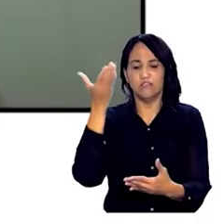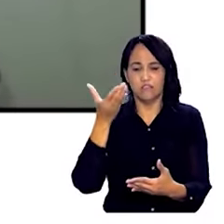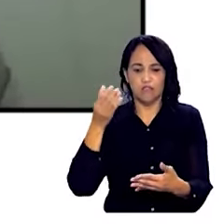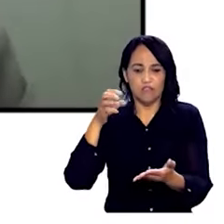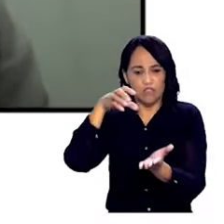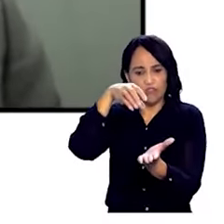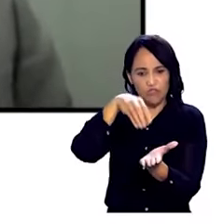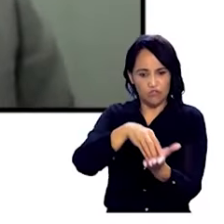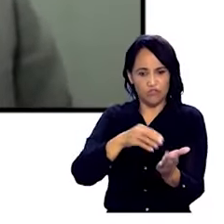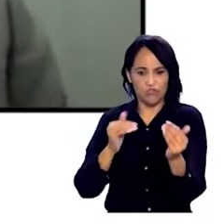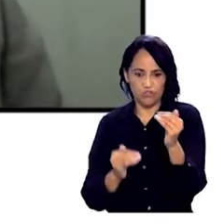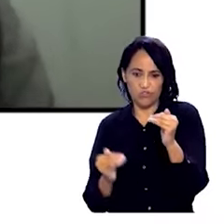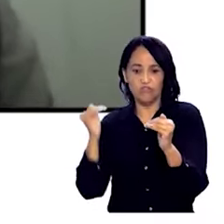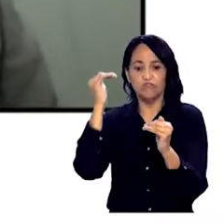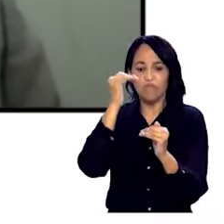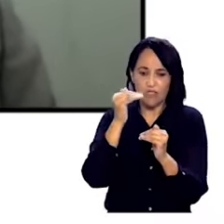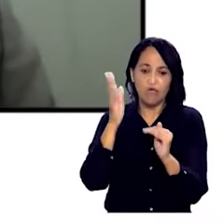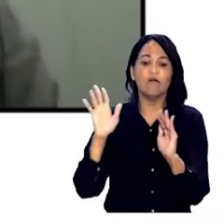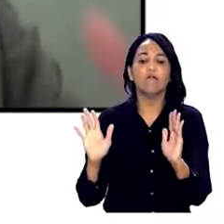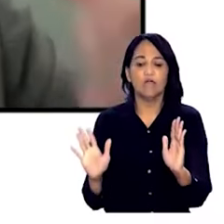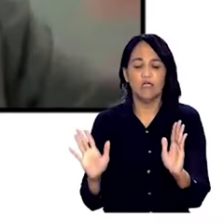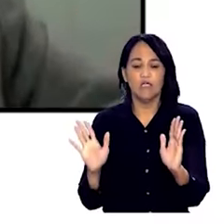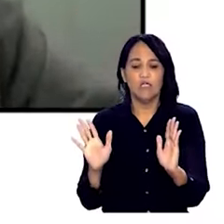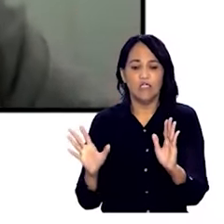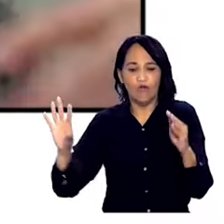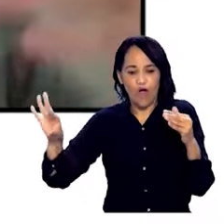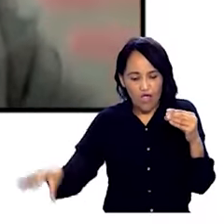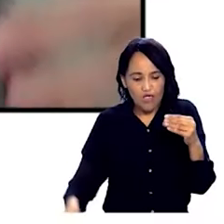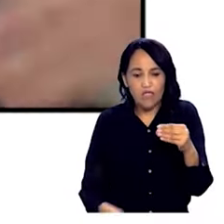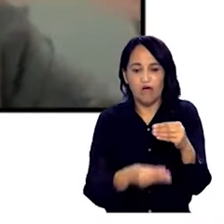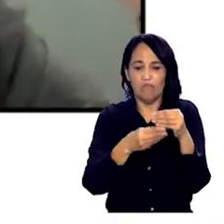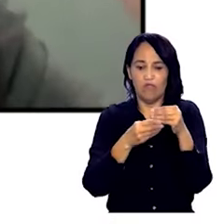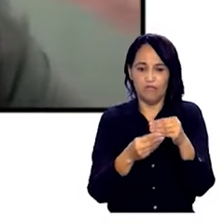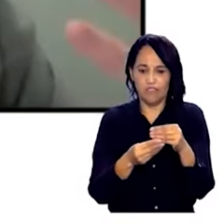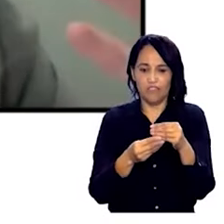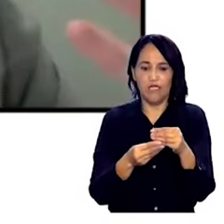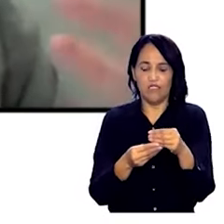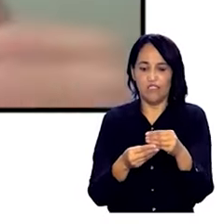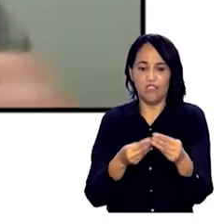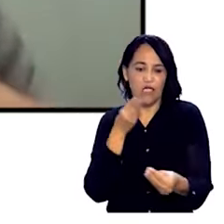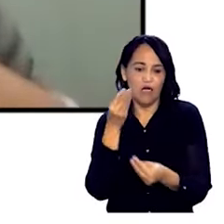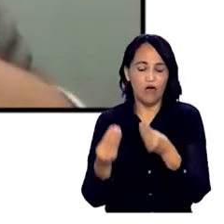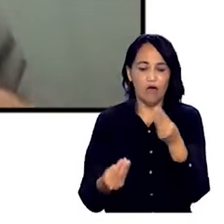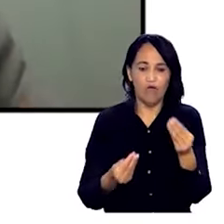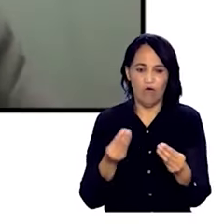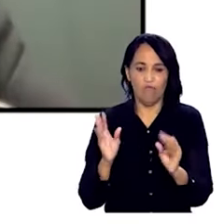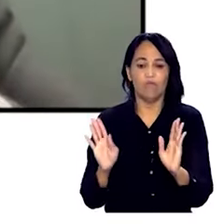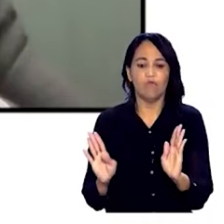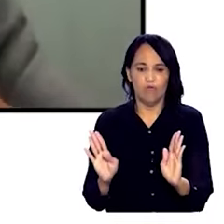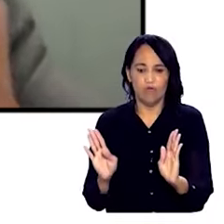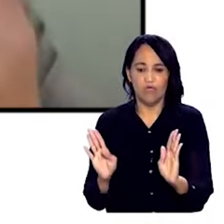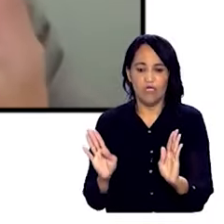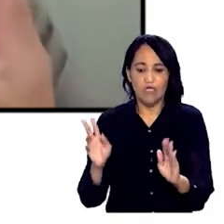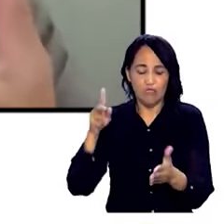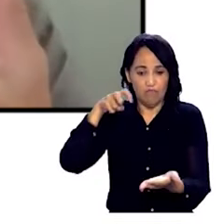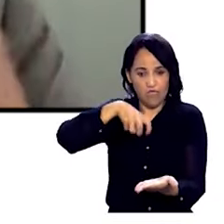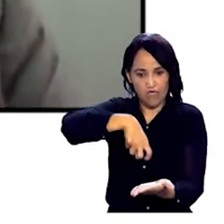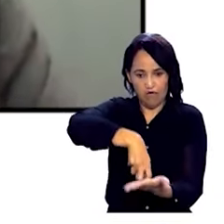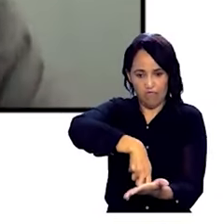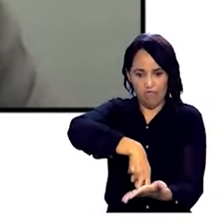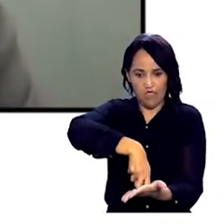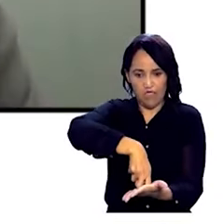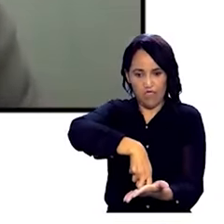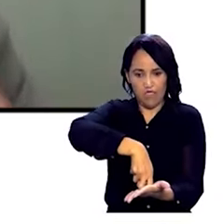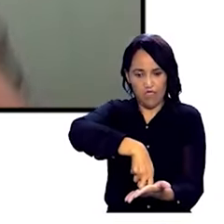porla diciendo irónicamente Hay muchas excepciones que finalmente hacen que la corte asuma muchas